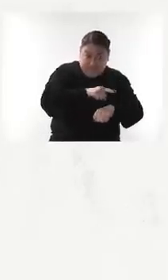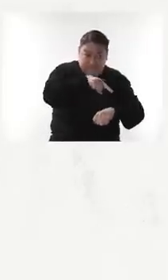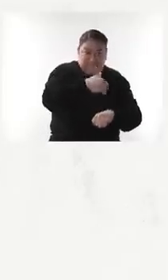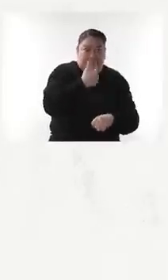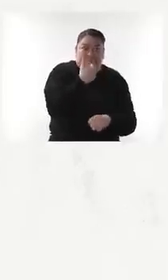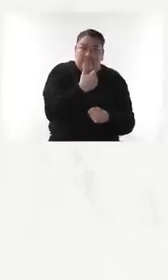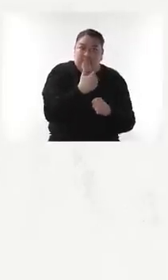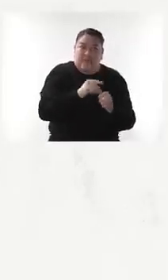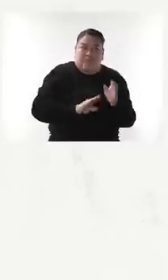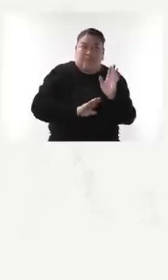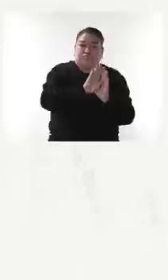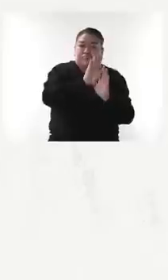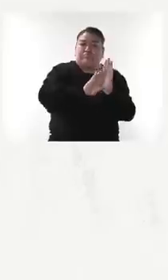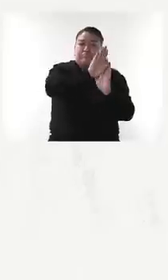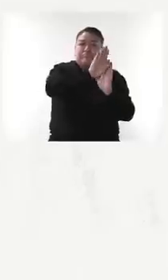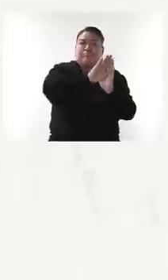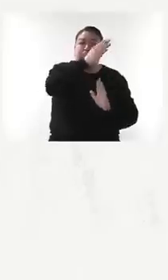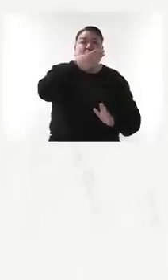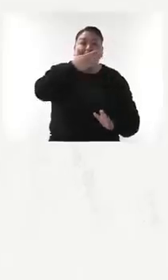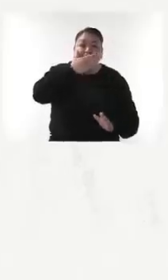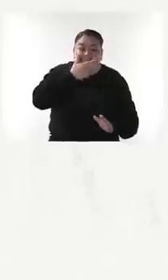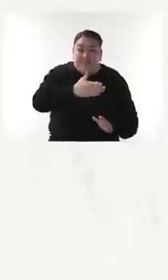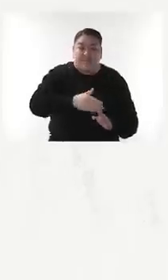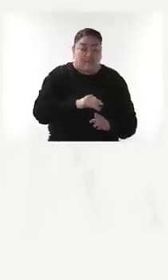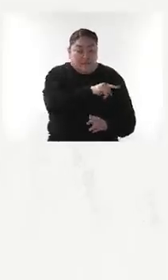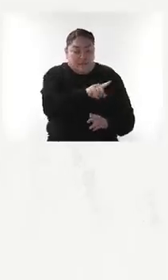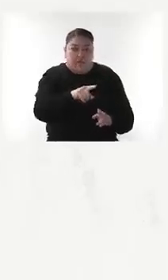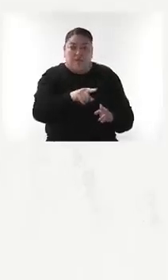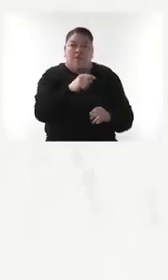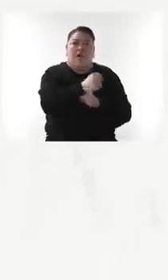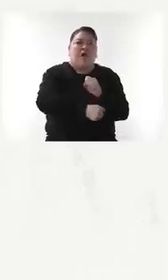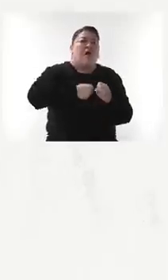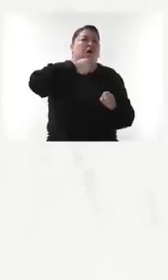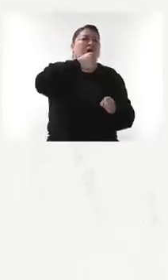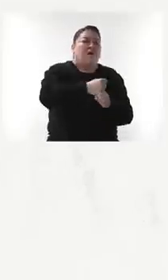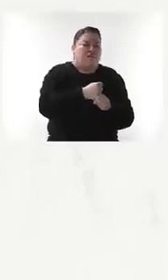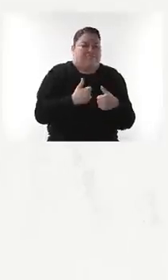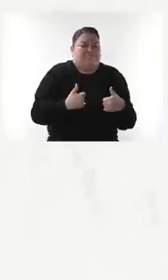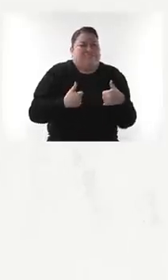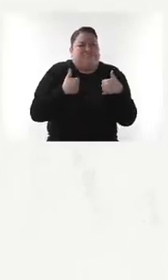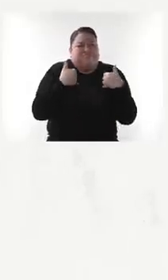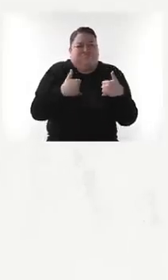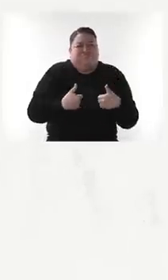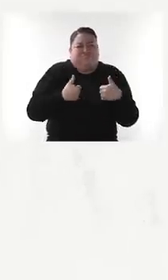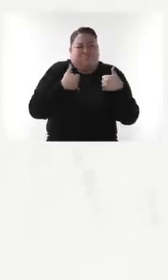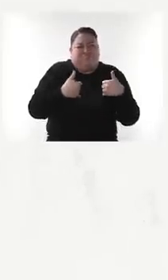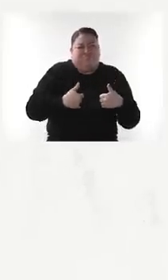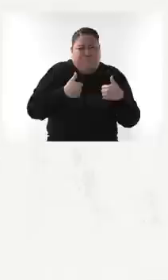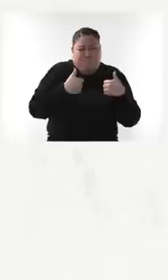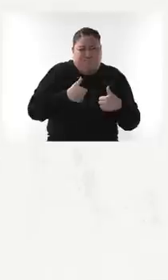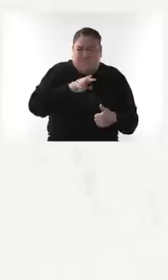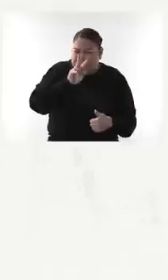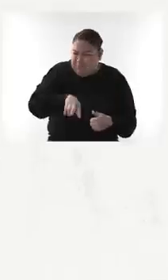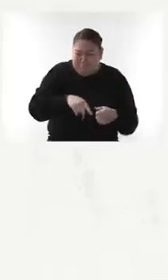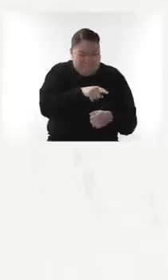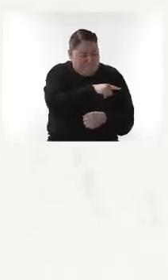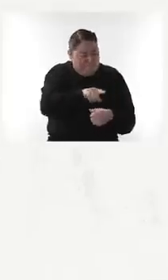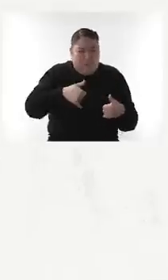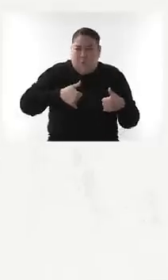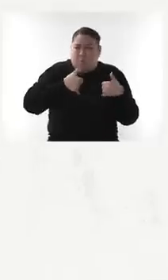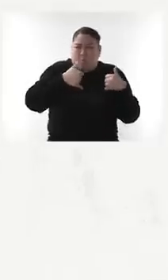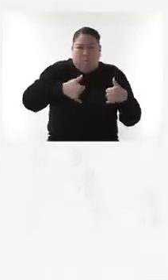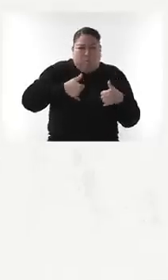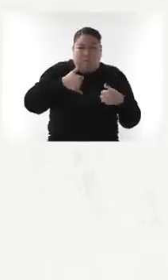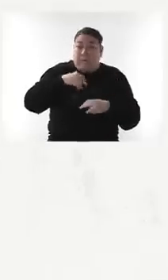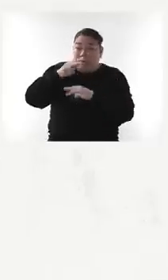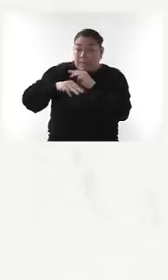con menor promedio de edad después de la liga belga. Es la segunda